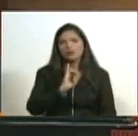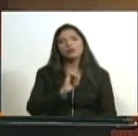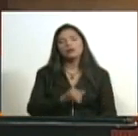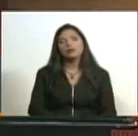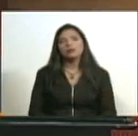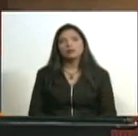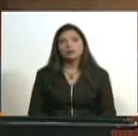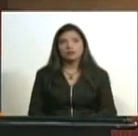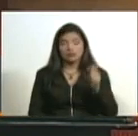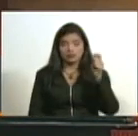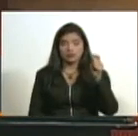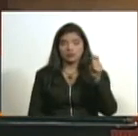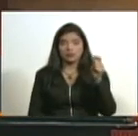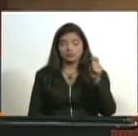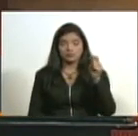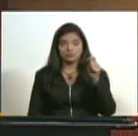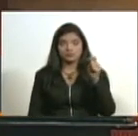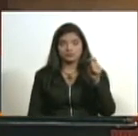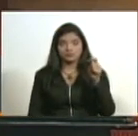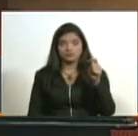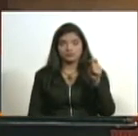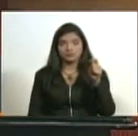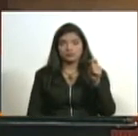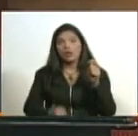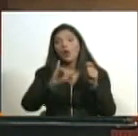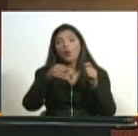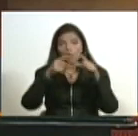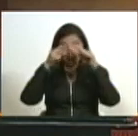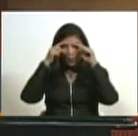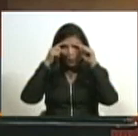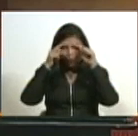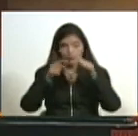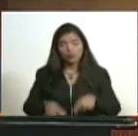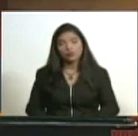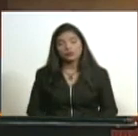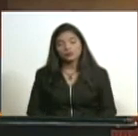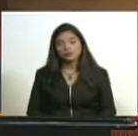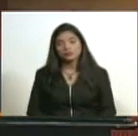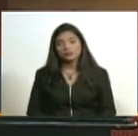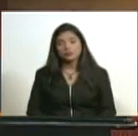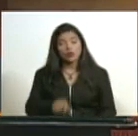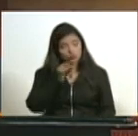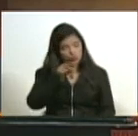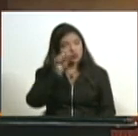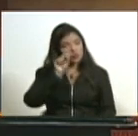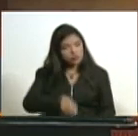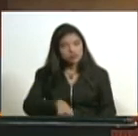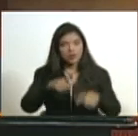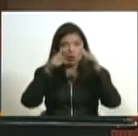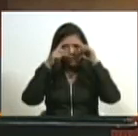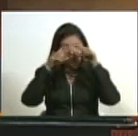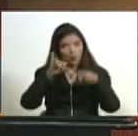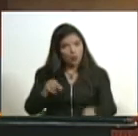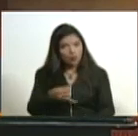Esta constitución, Julio Borges, sí, tú, Julio Borges,